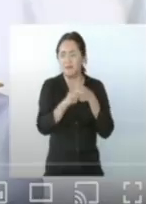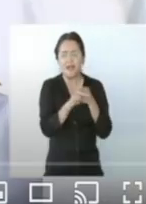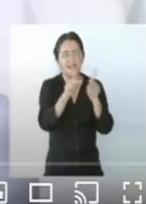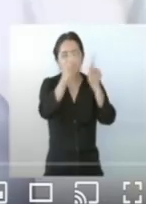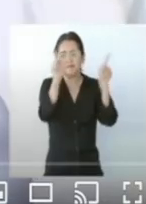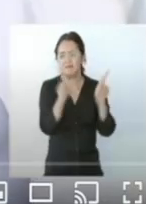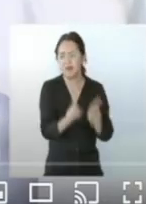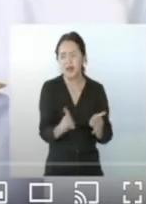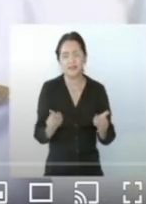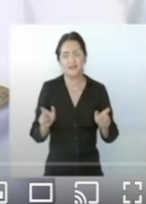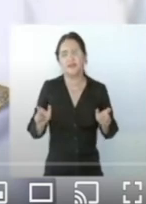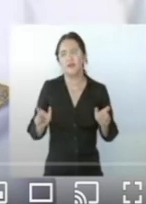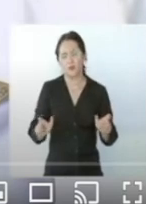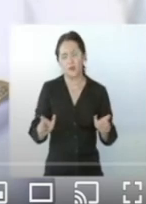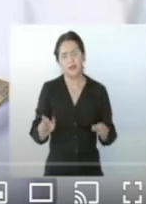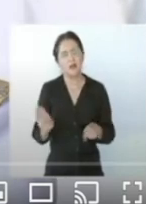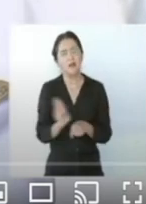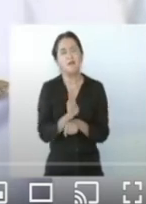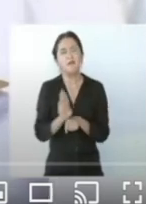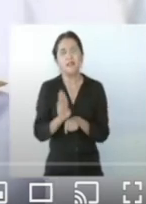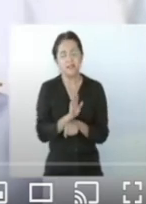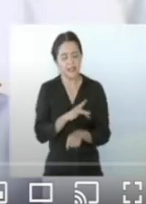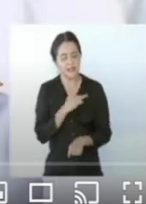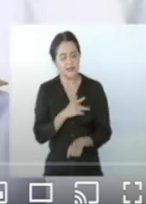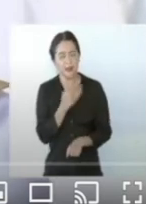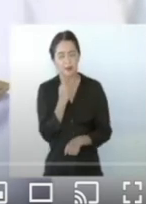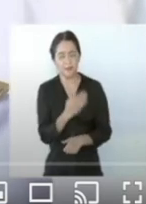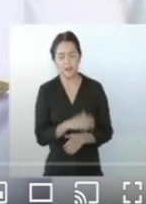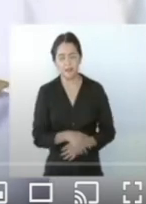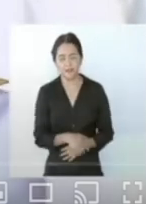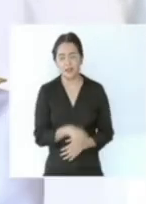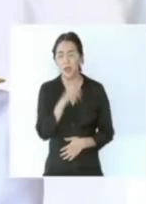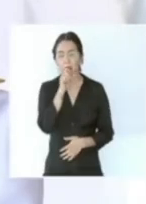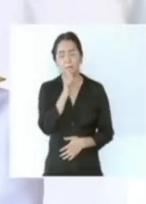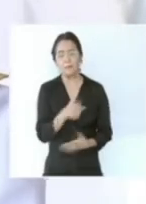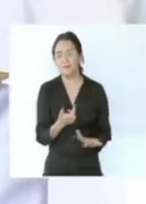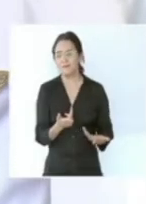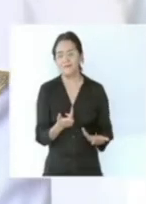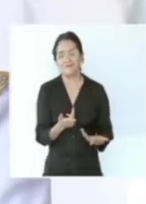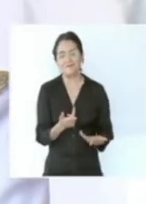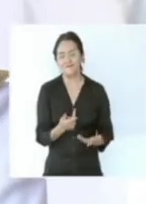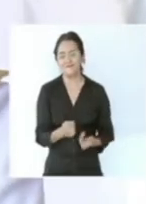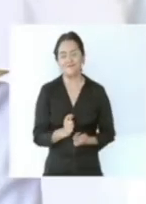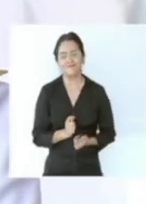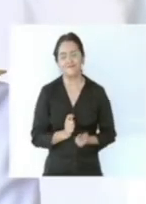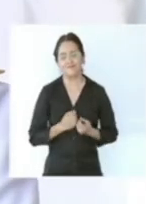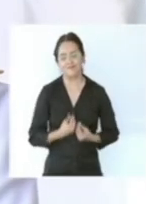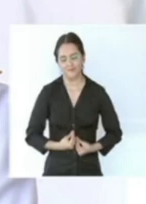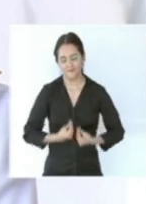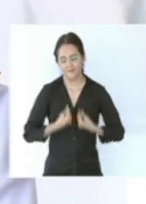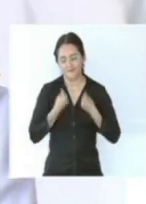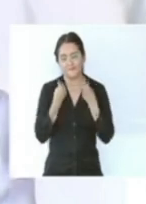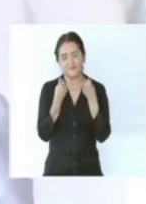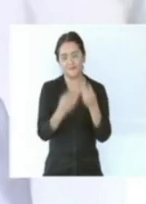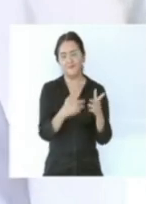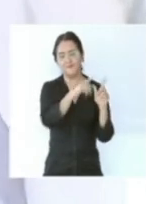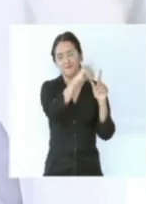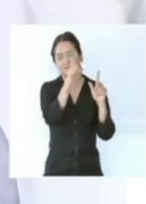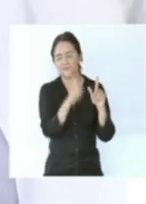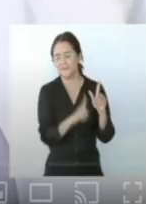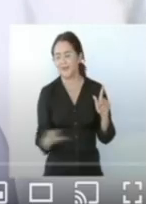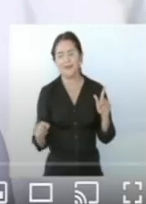y bienestar refrenda nuestra entrega al servicio de la patria